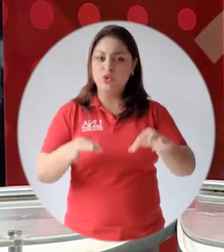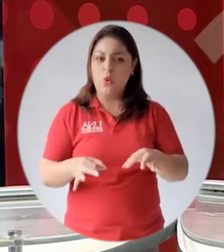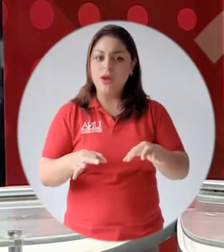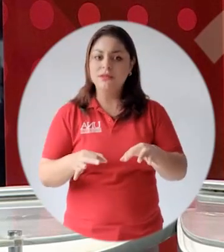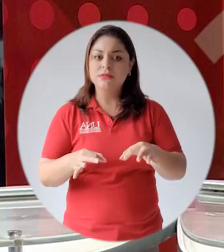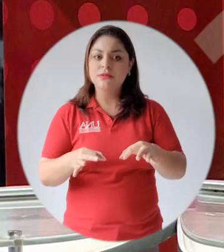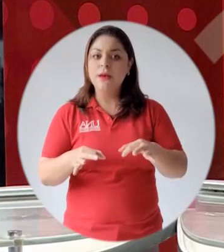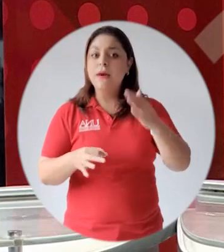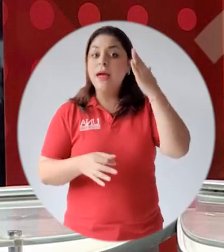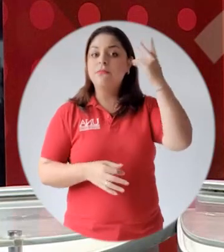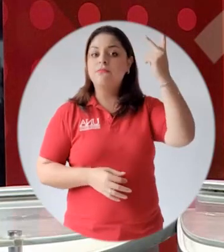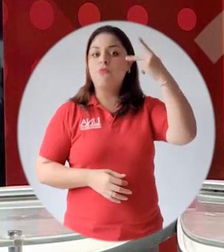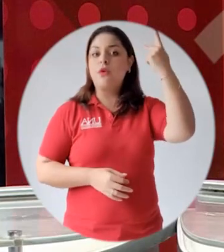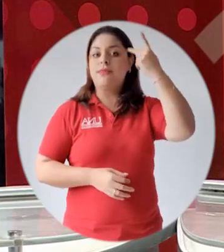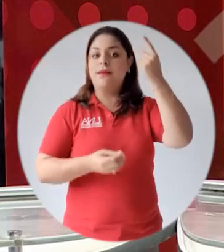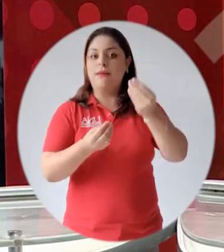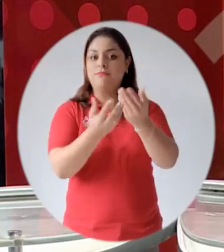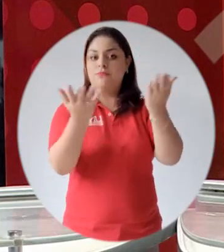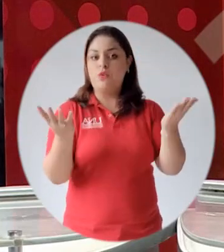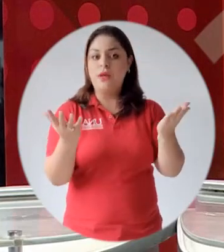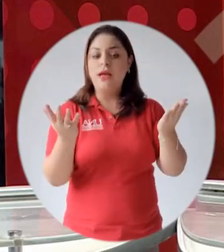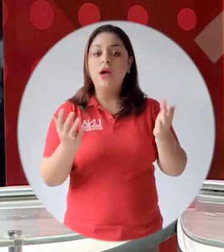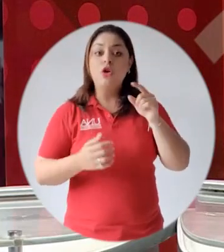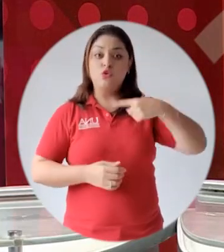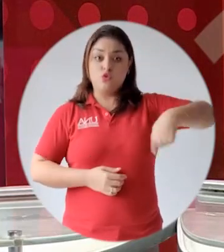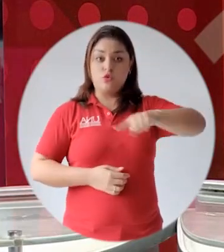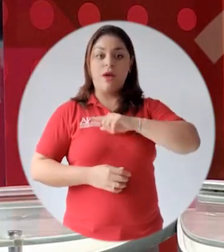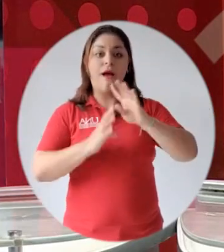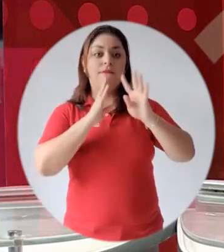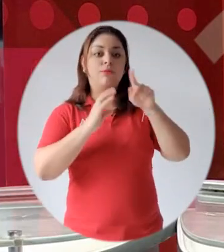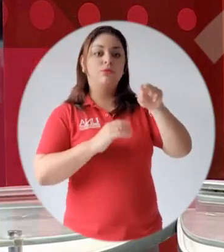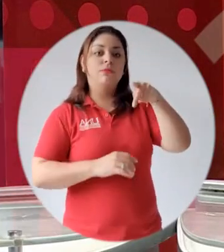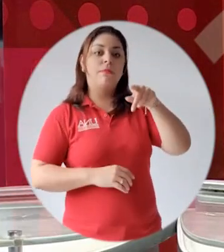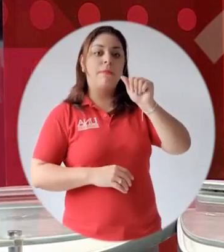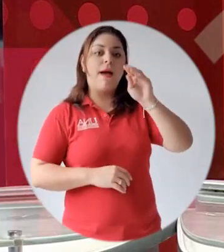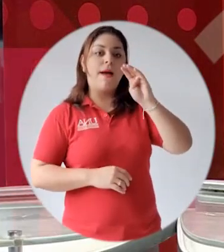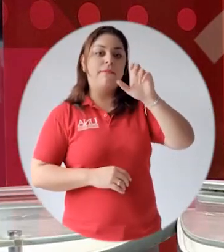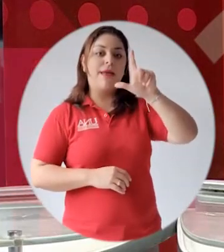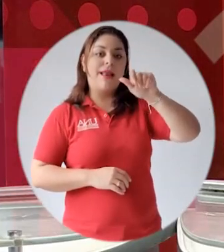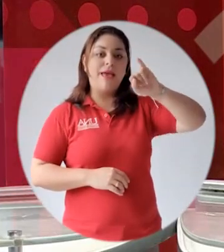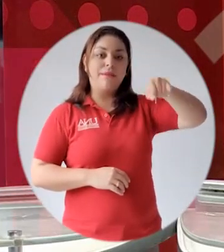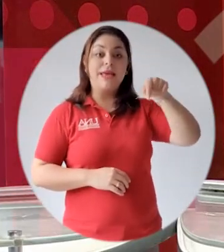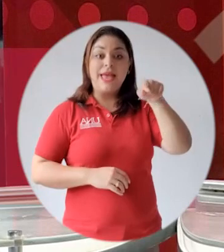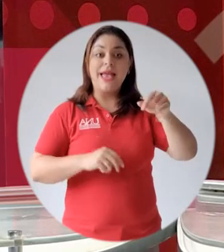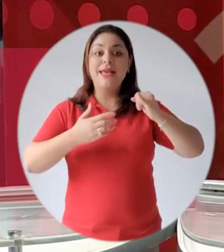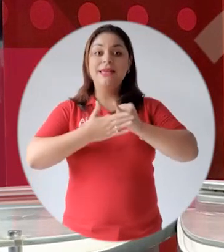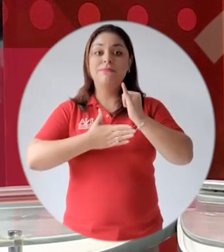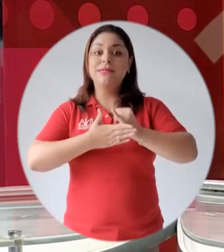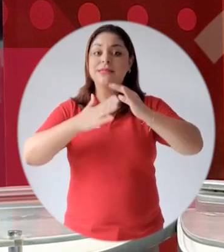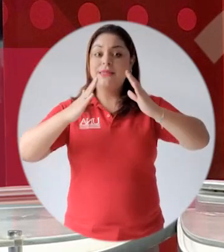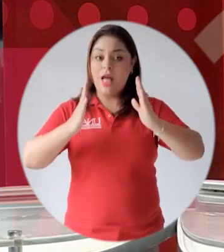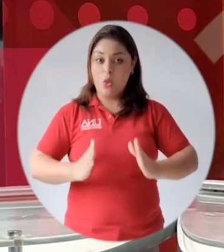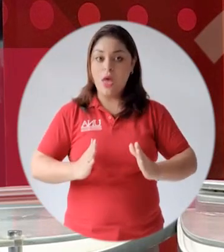de las políticas públicas. Una mirada conversó con Pamela Jiménez, quien es investigadora del Programa de Estado de la Nación